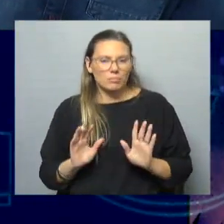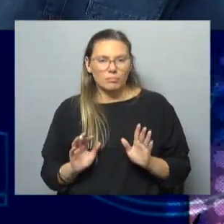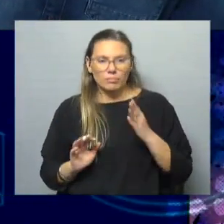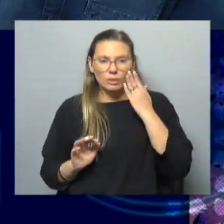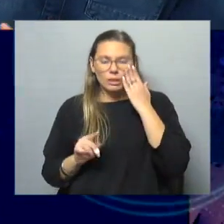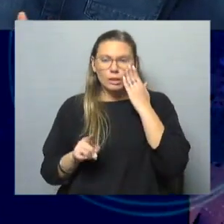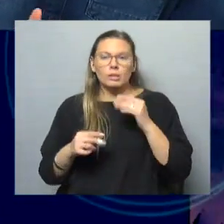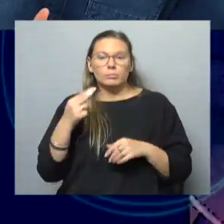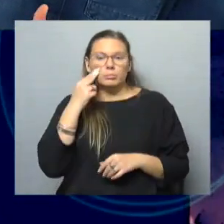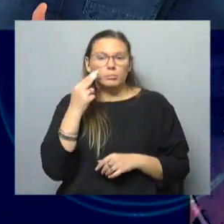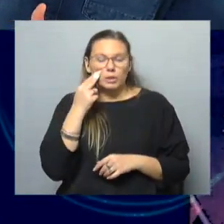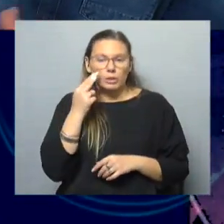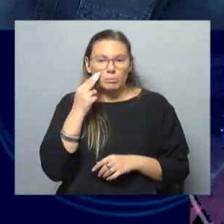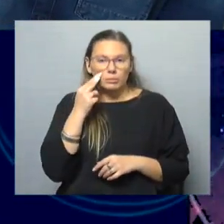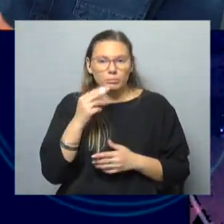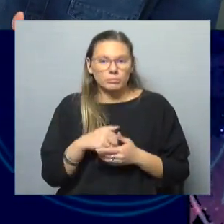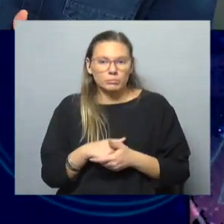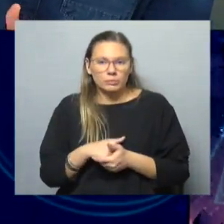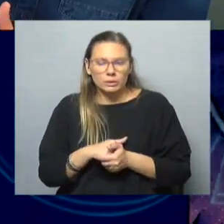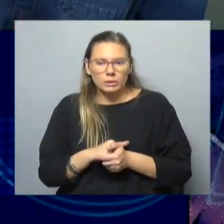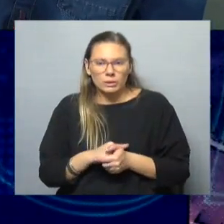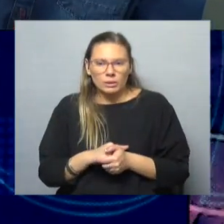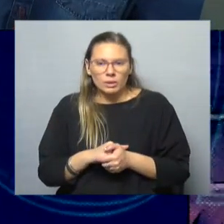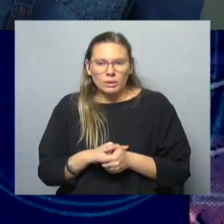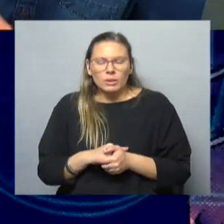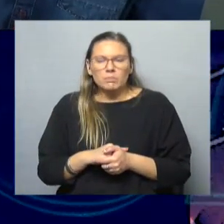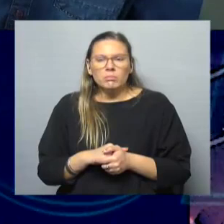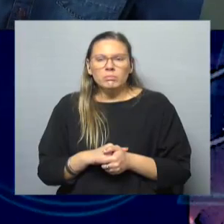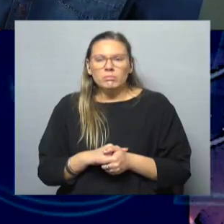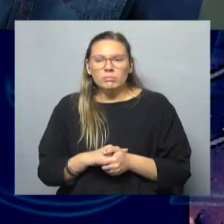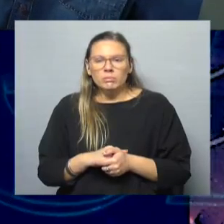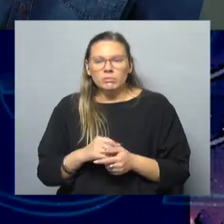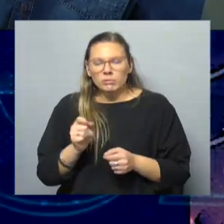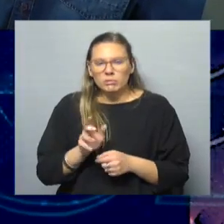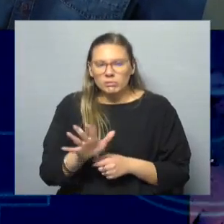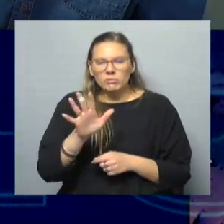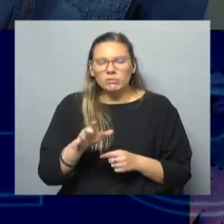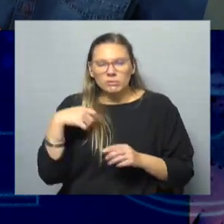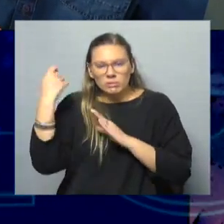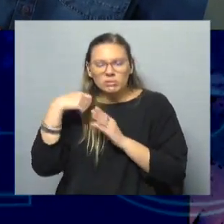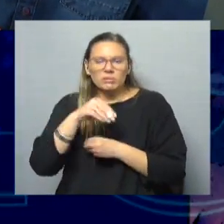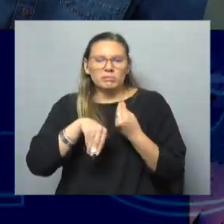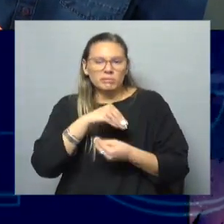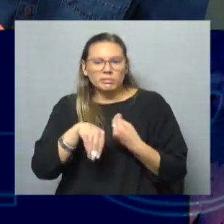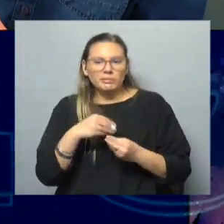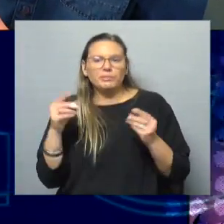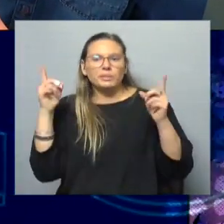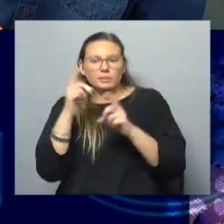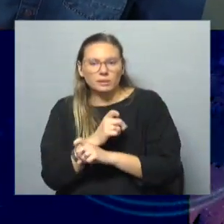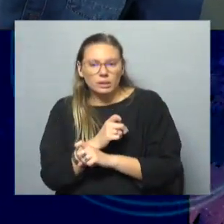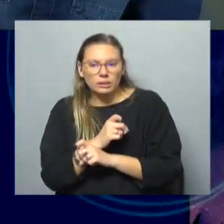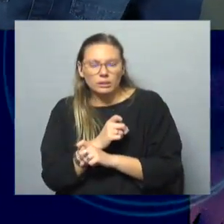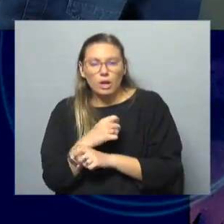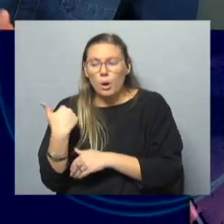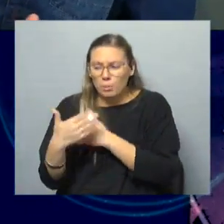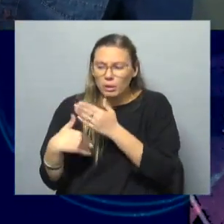un problema. Eso es lo que tienen... no todas, pero muchos de estos del subgénero de las películas familiares tienen esas dificultades, que los procesos